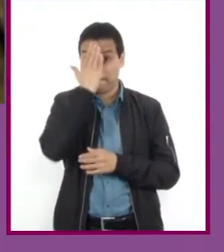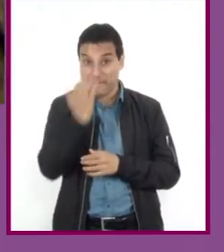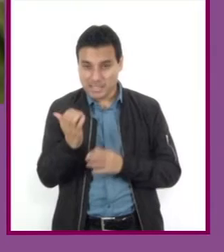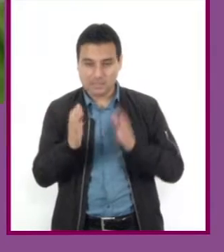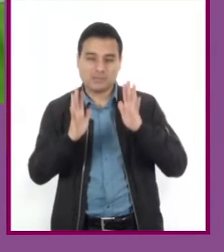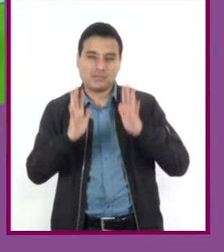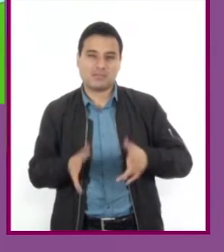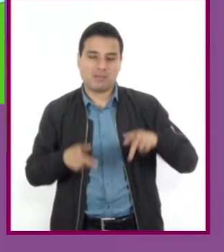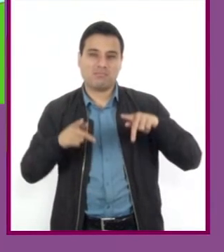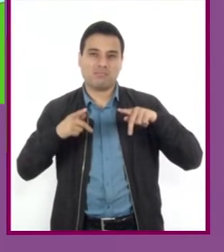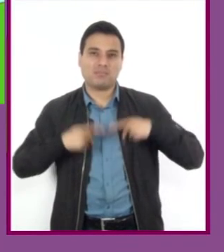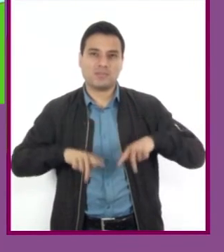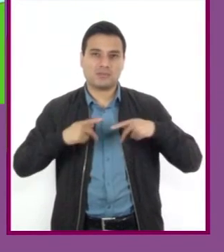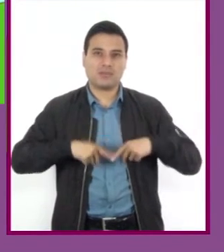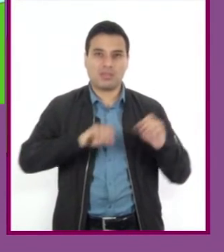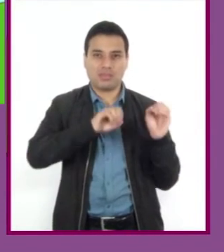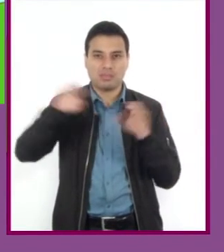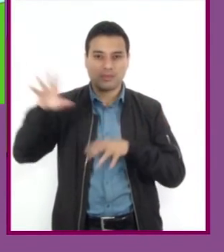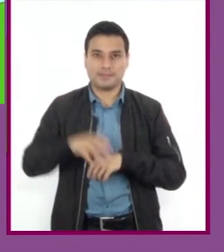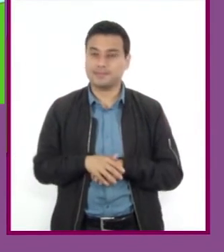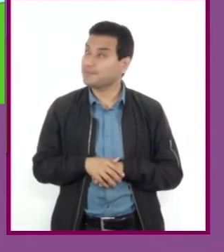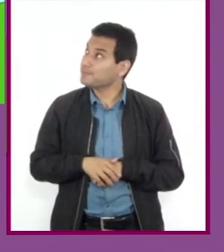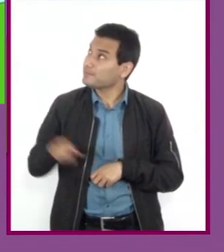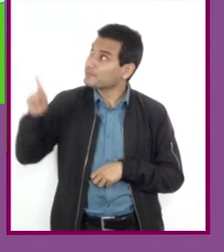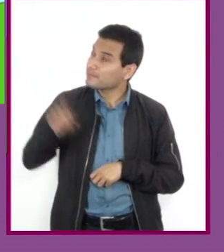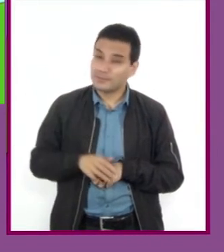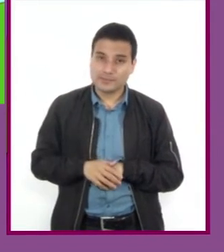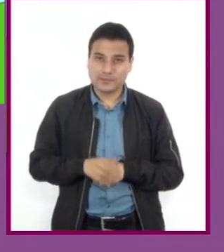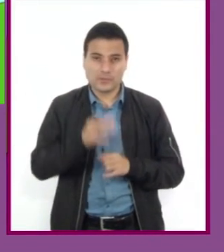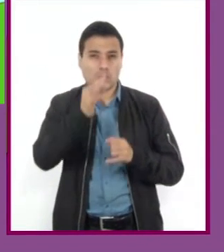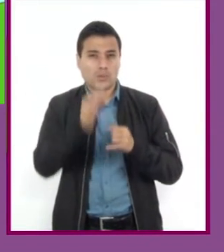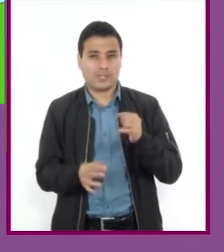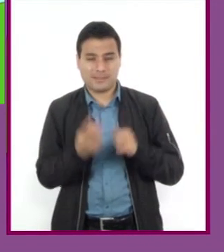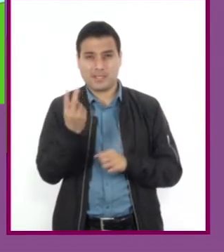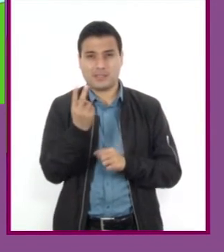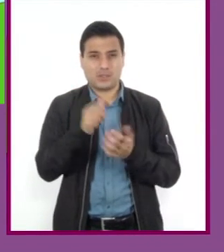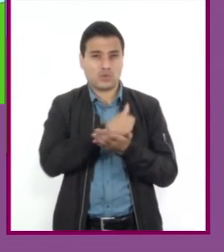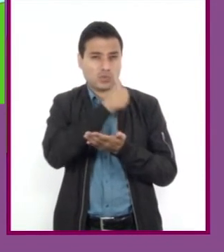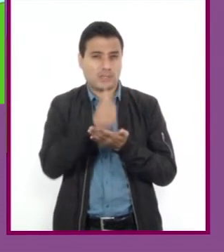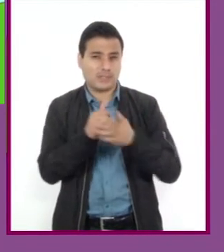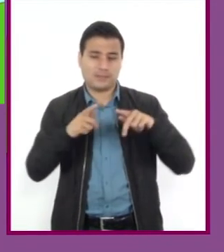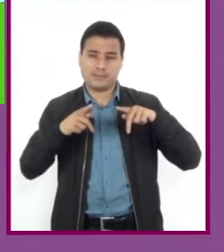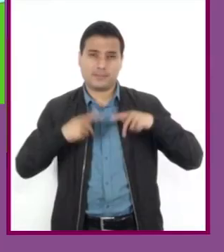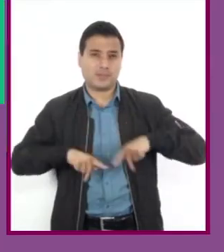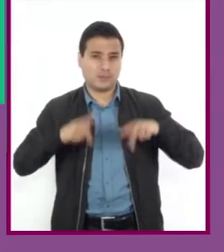abandonados, siendo Calakmul y Tonina las últimas ciudades en ser deshabitadas.